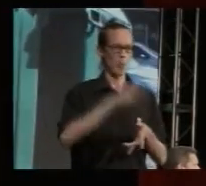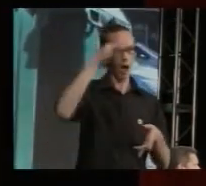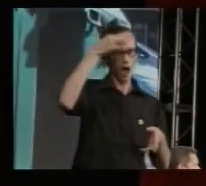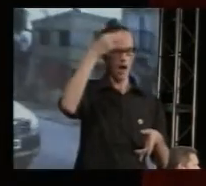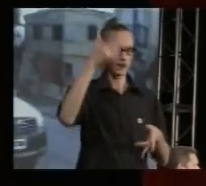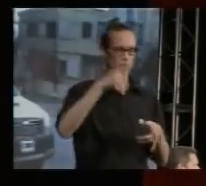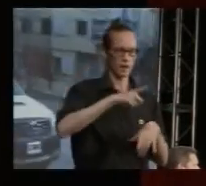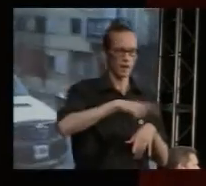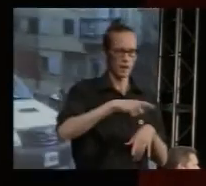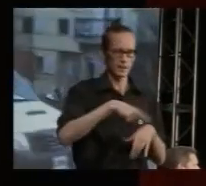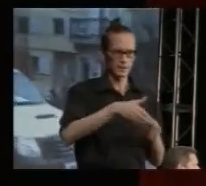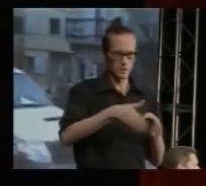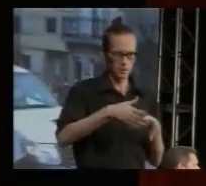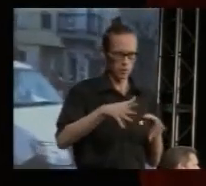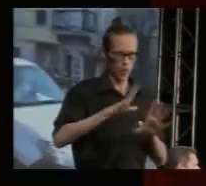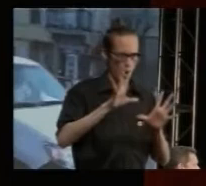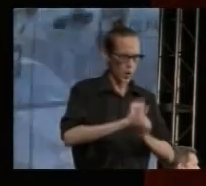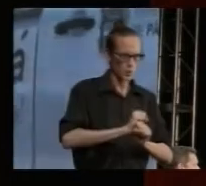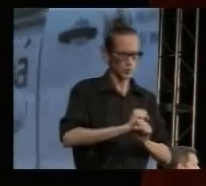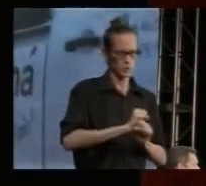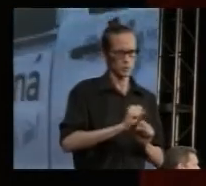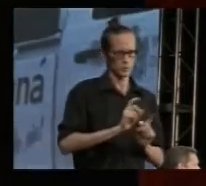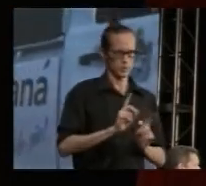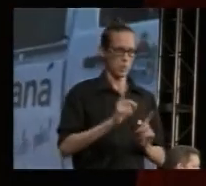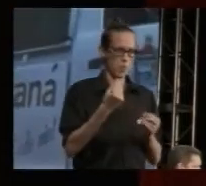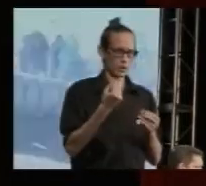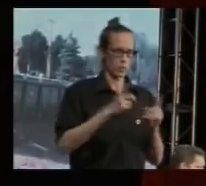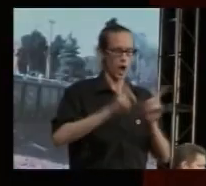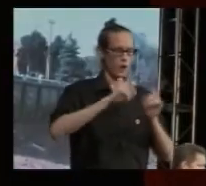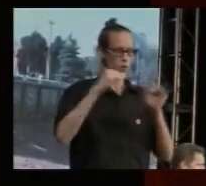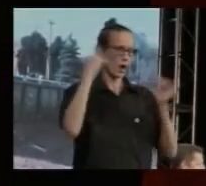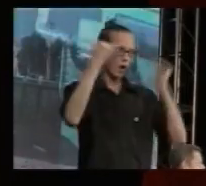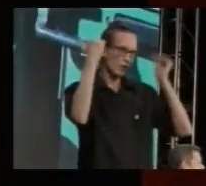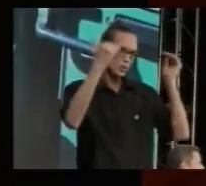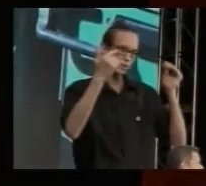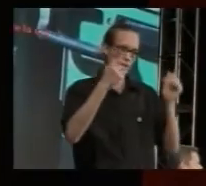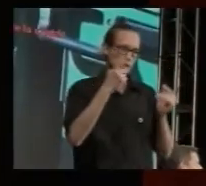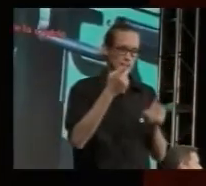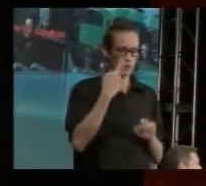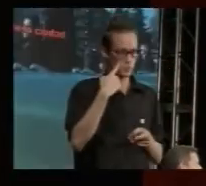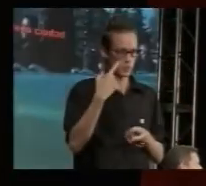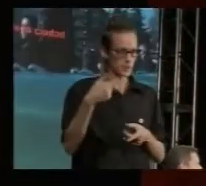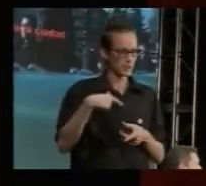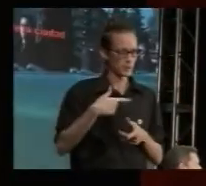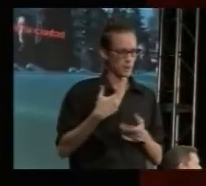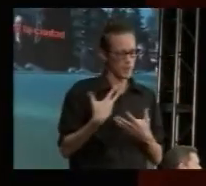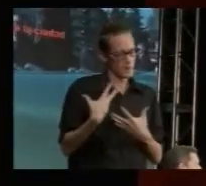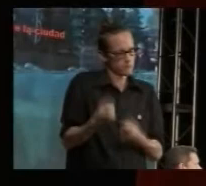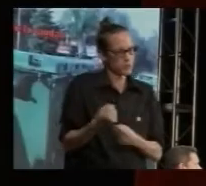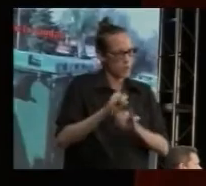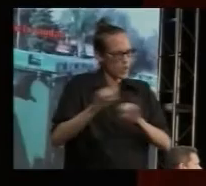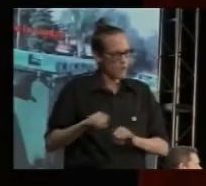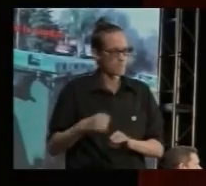de aquel periodo negro de la historia, porque nuestros mayores y algunos de nosotros estuvimos en aquellos tiempos defendiendo la paz y la recuperación